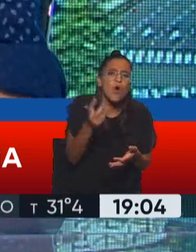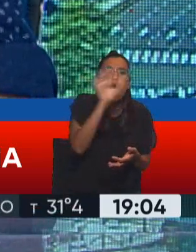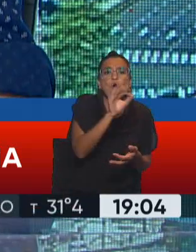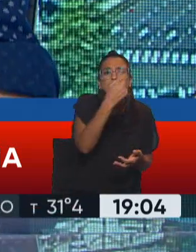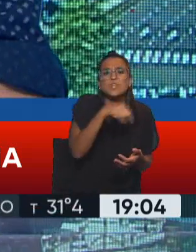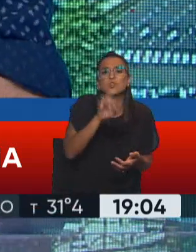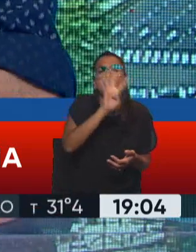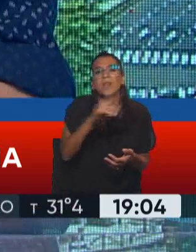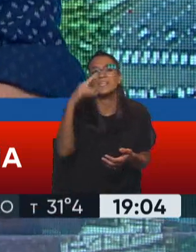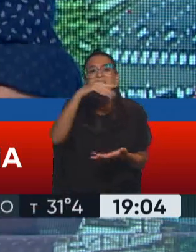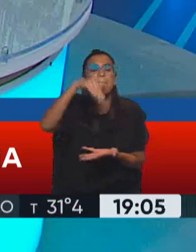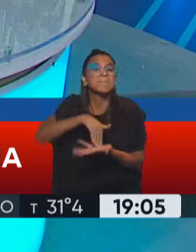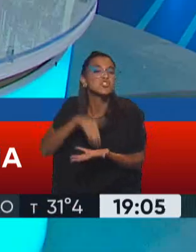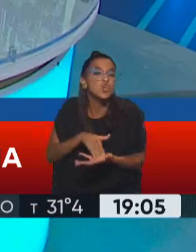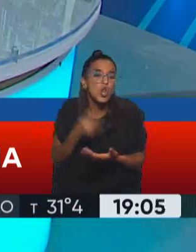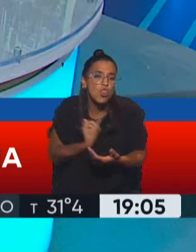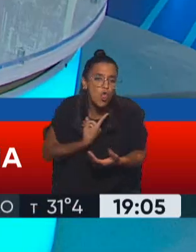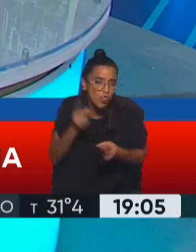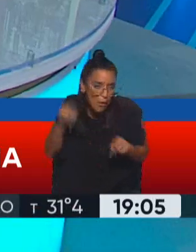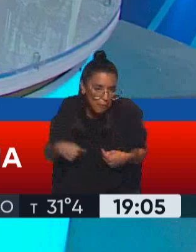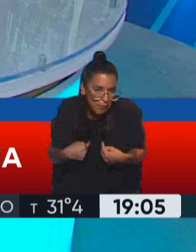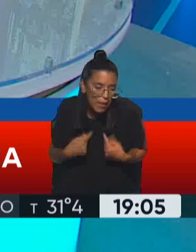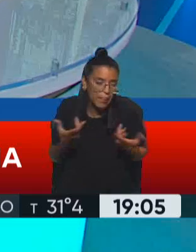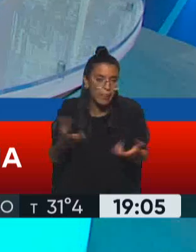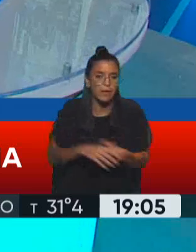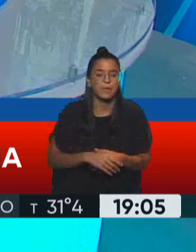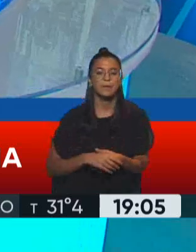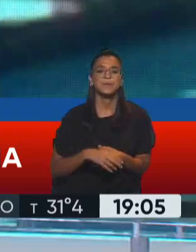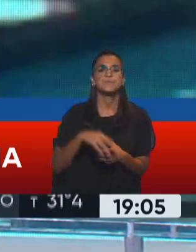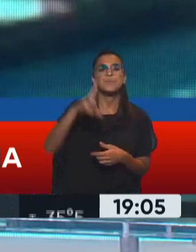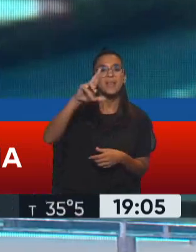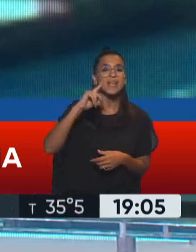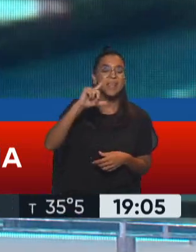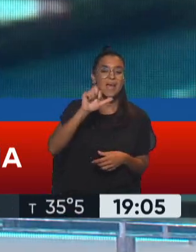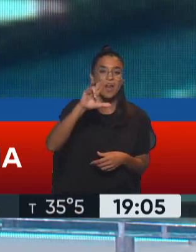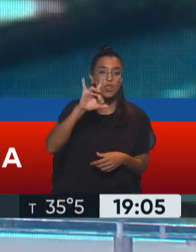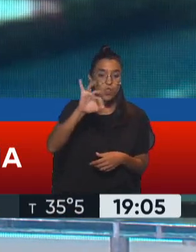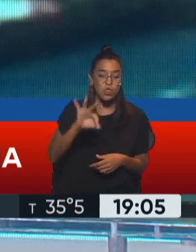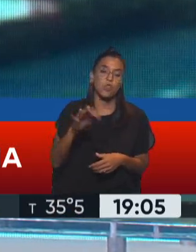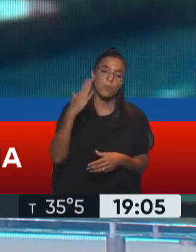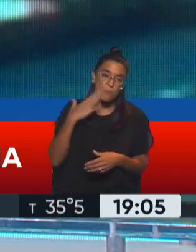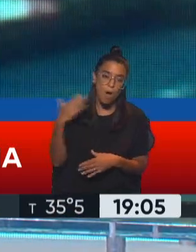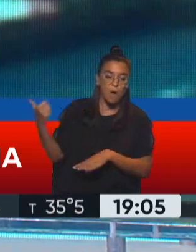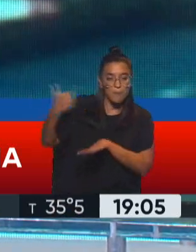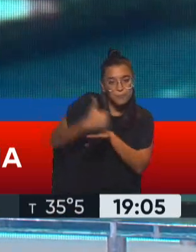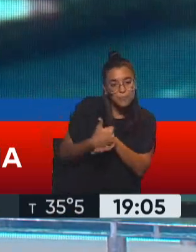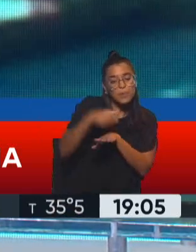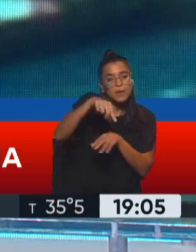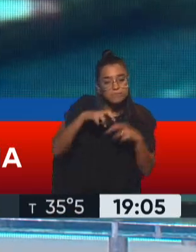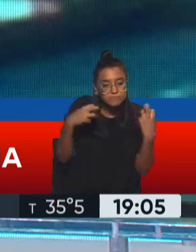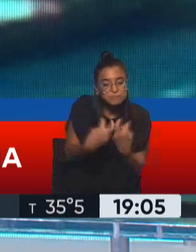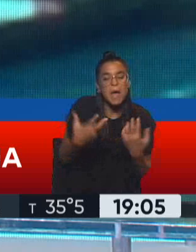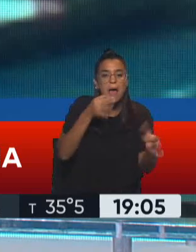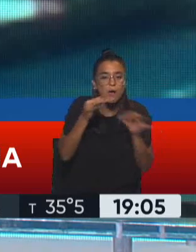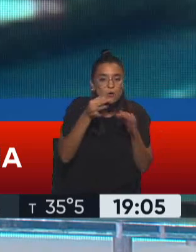147 millones, mejor dicho. Escuchamos a Ricardo Rajendorfer, quien amablemente está con nosotros en la mesa para